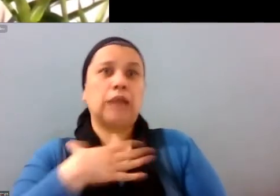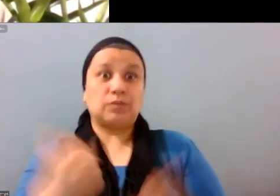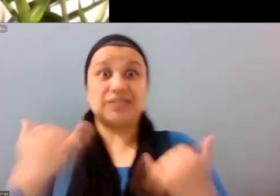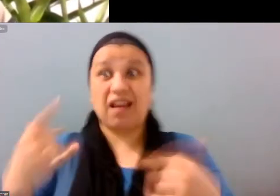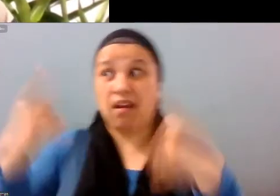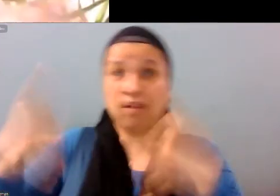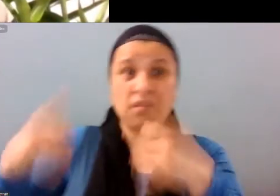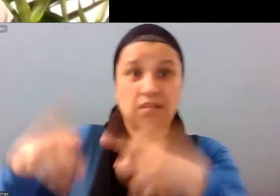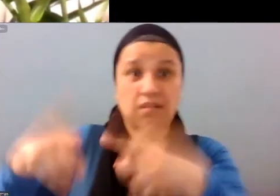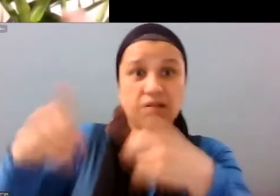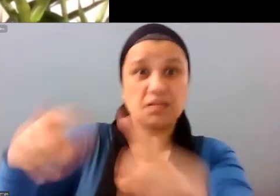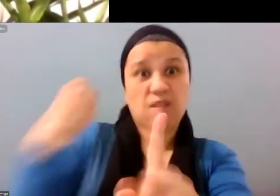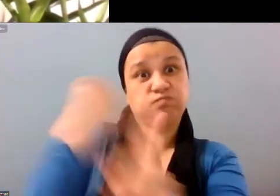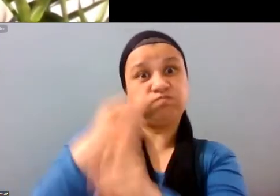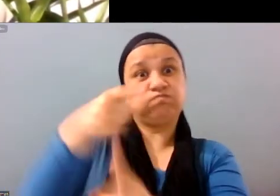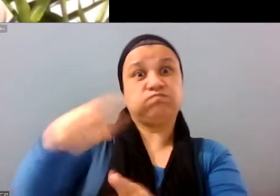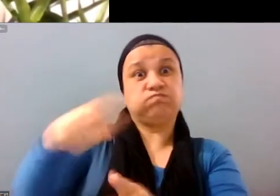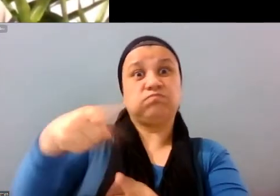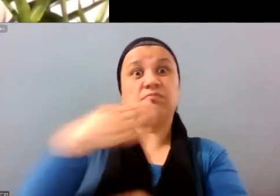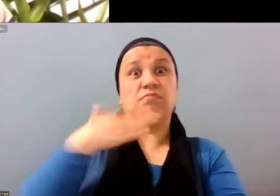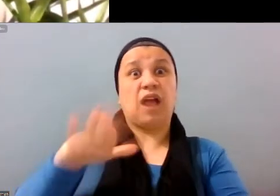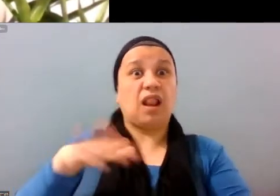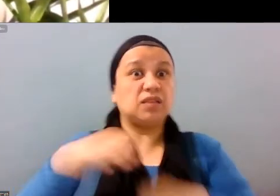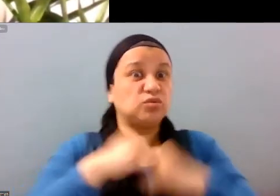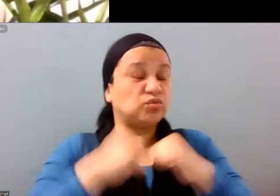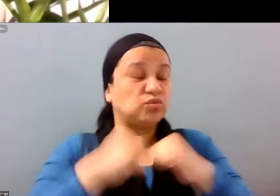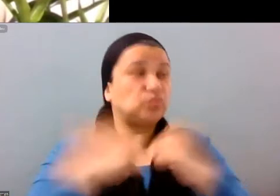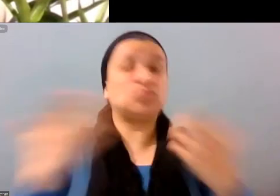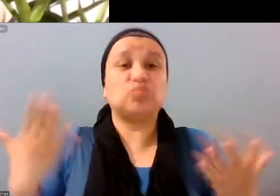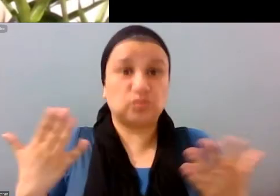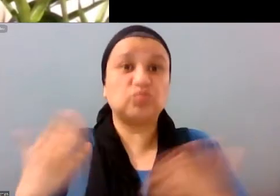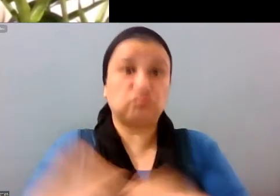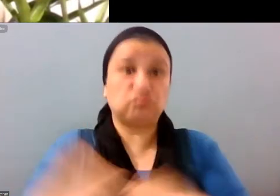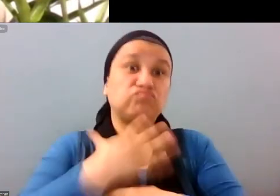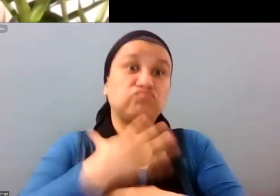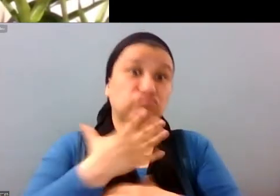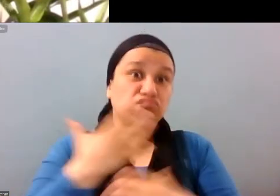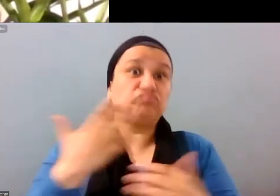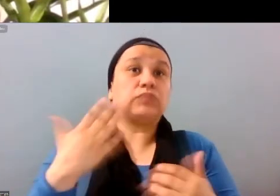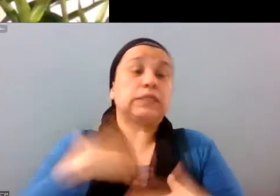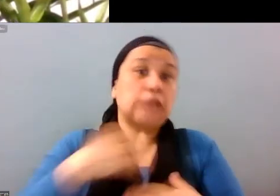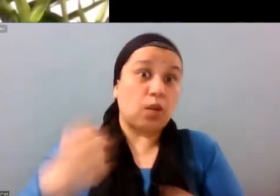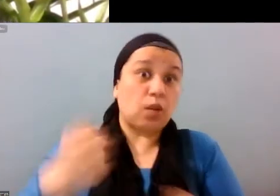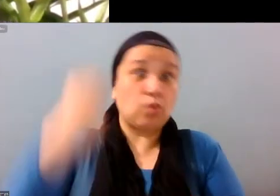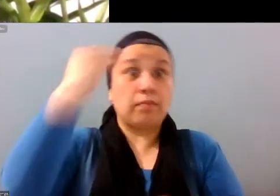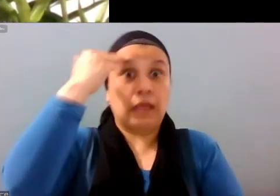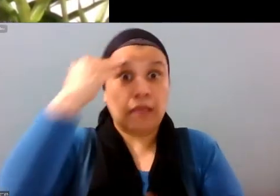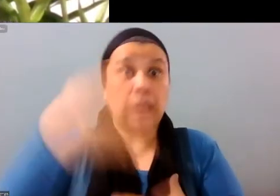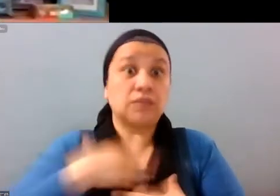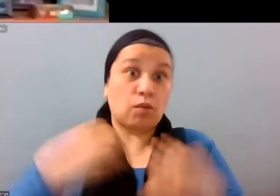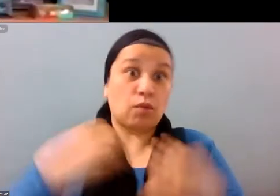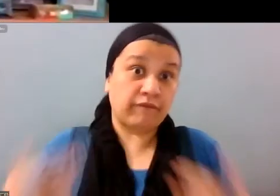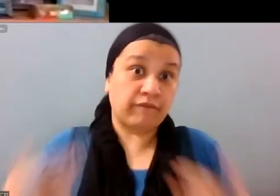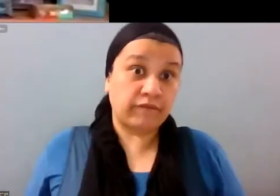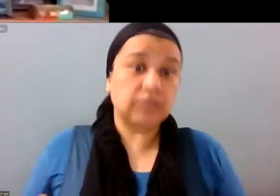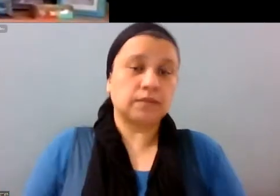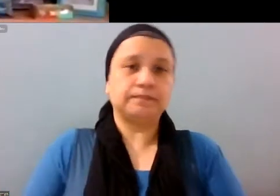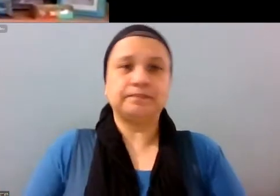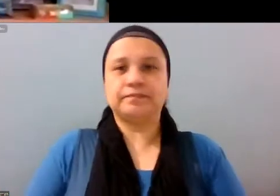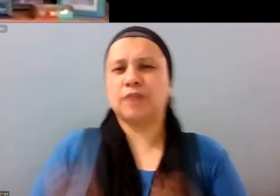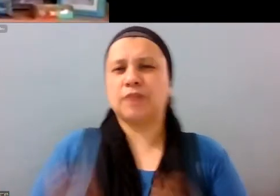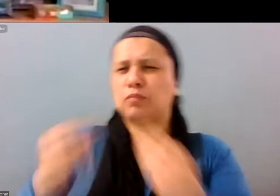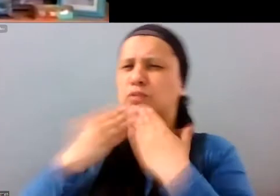impactos esa mala infraestructura sobre condiciones de salud mental y salud física muchas gracias don Vinicio